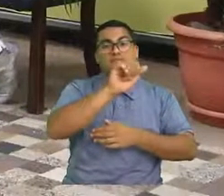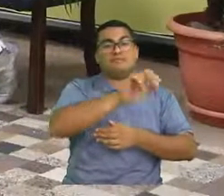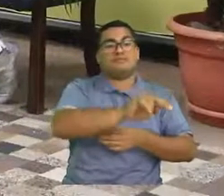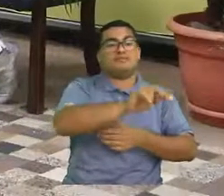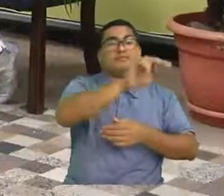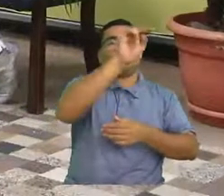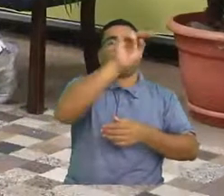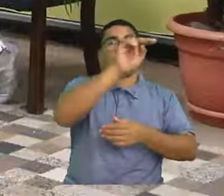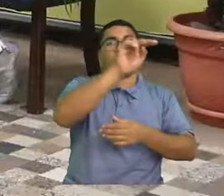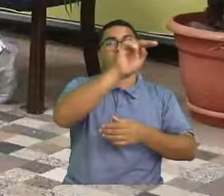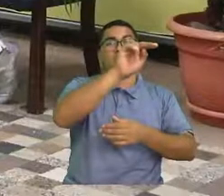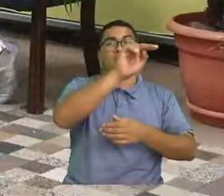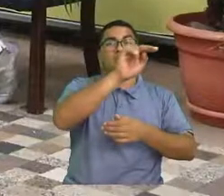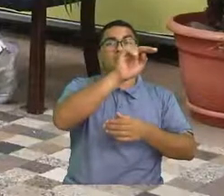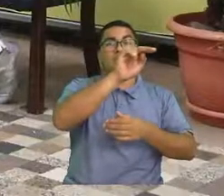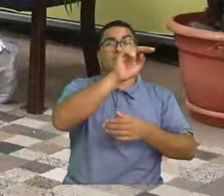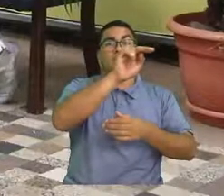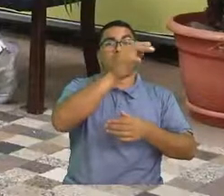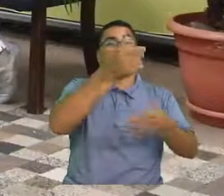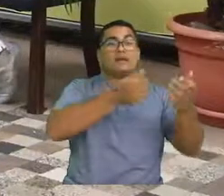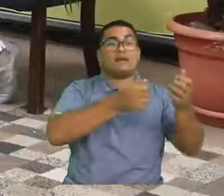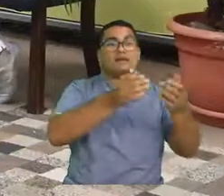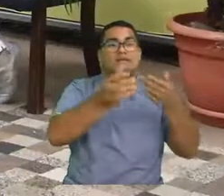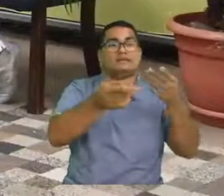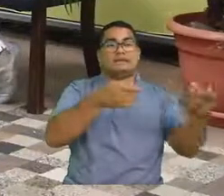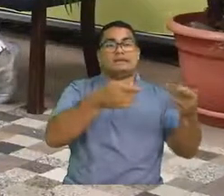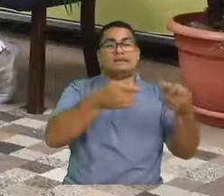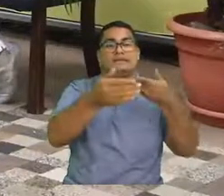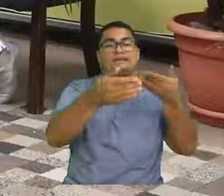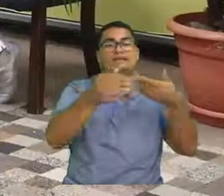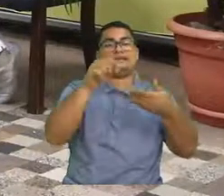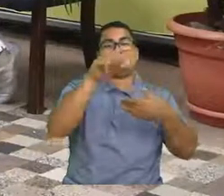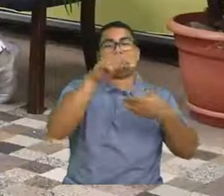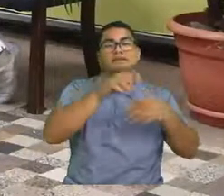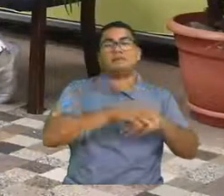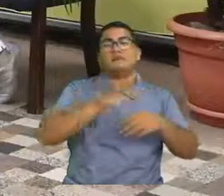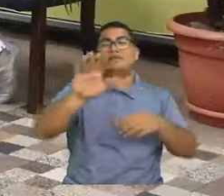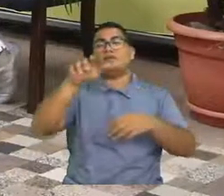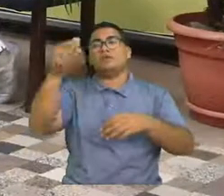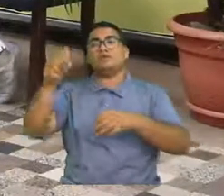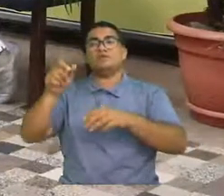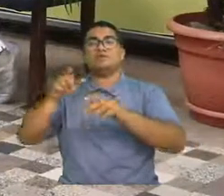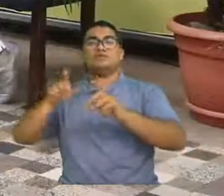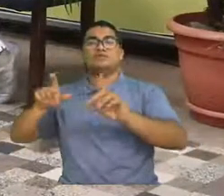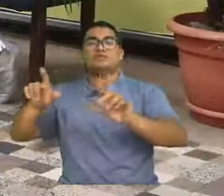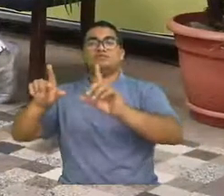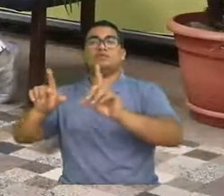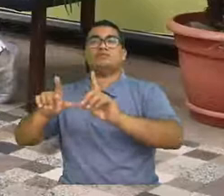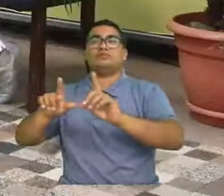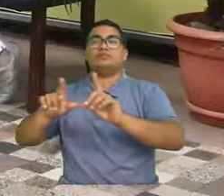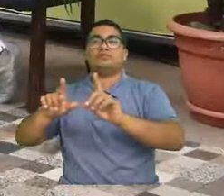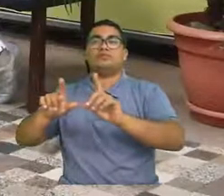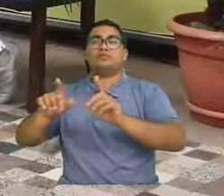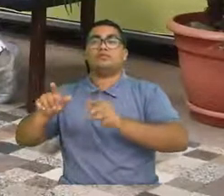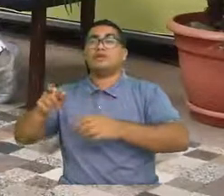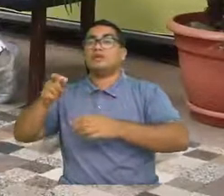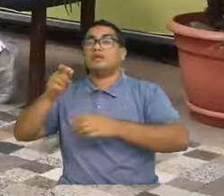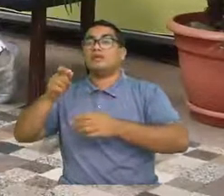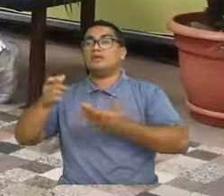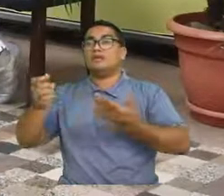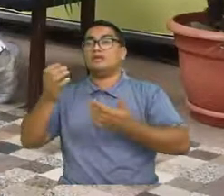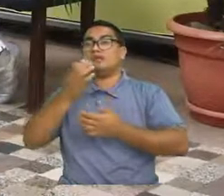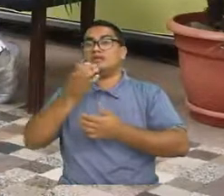por la Lecharia y el otro puede estar por el Esquimo, porque tampoco los dejamos muy, muy juntos. Uh-huh. Hay barrios que son bien grandes,